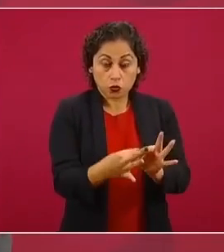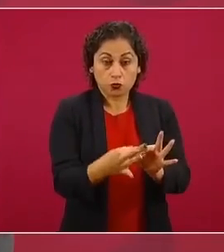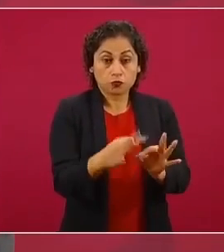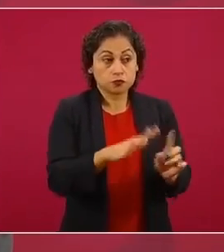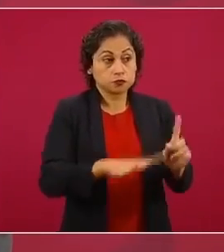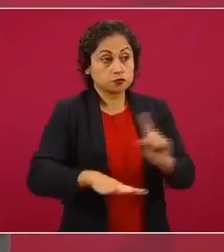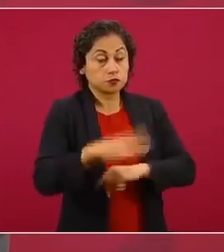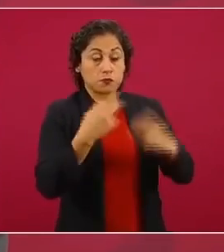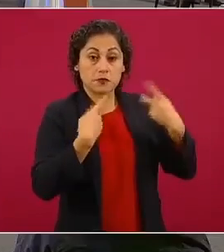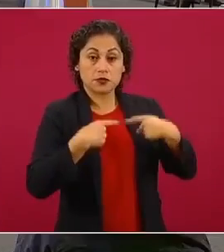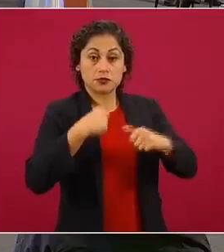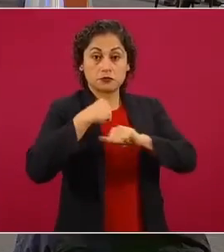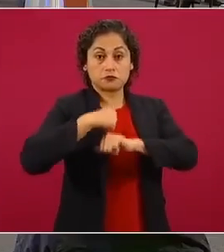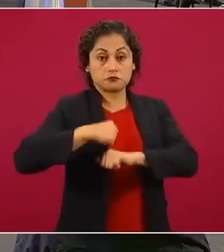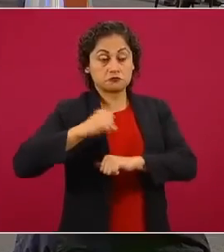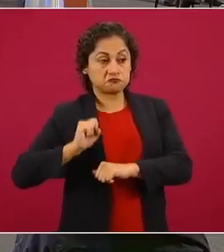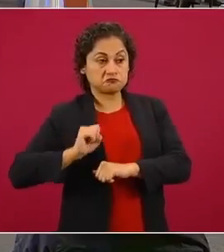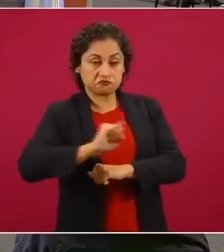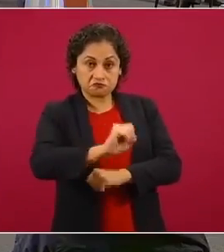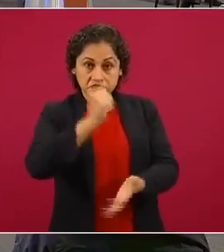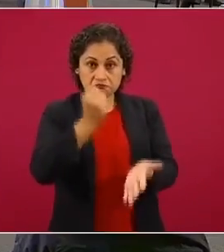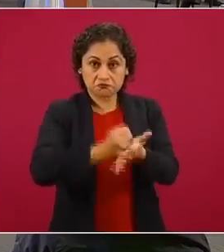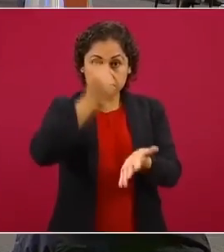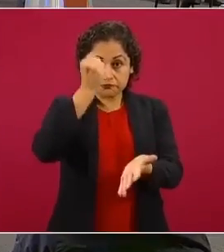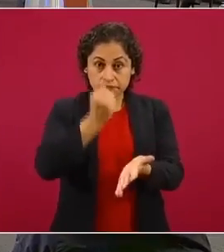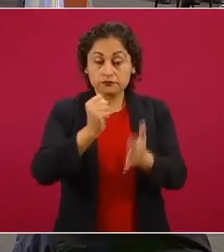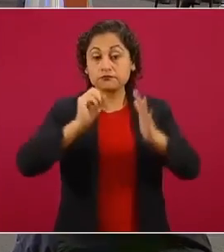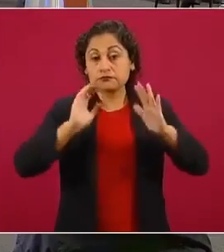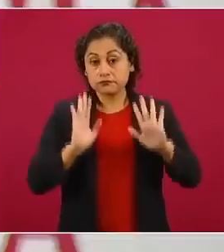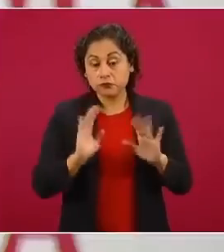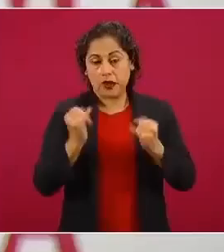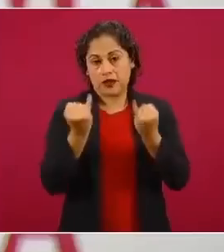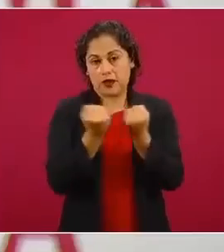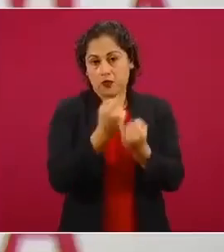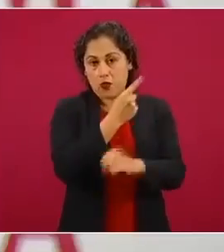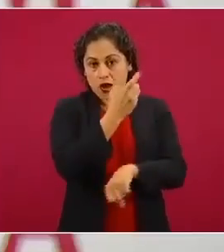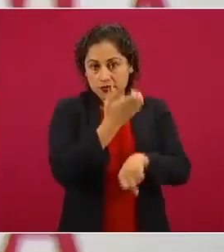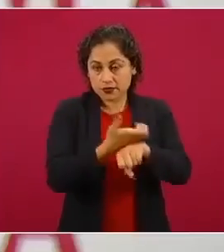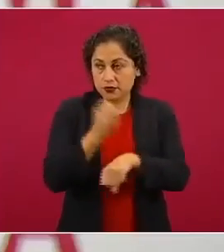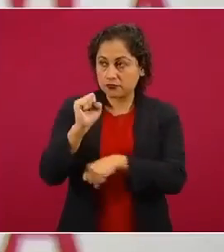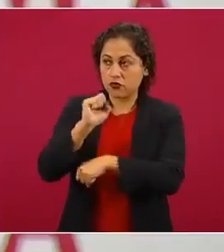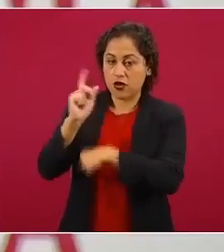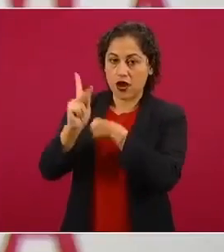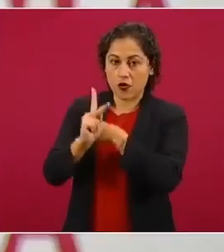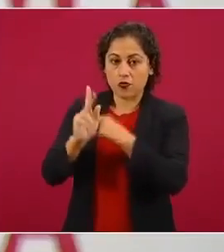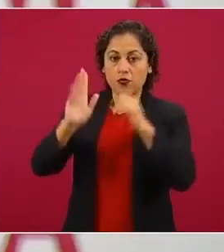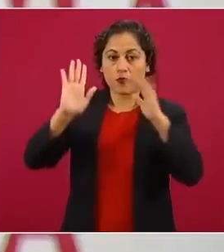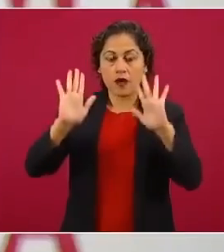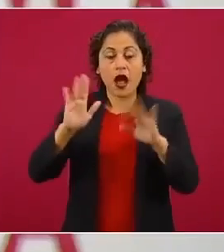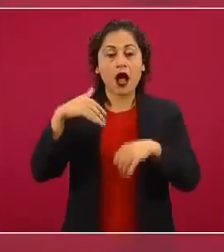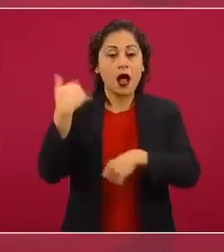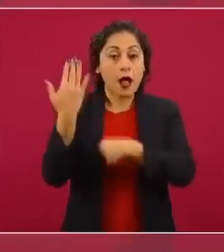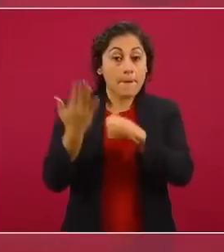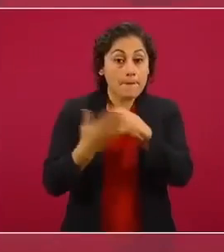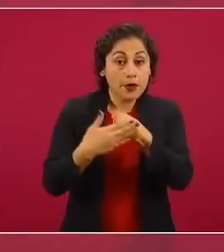que se puede aprobar, como esperamos se apruebe en Estados Unidos y en Europa, México estará en